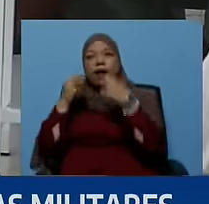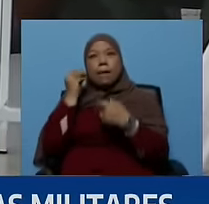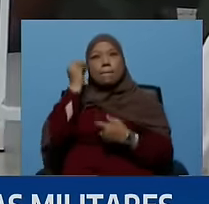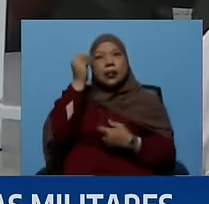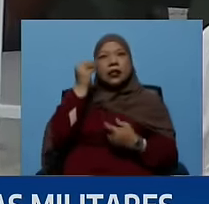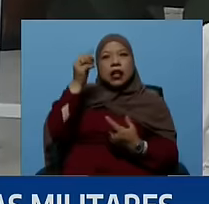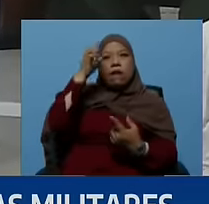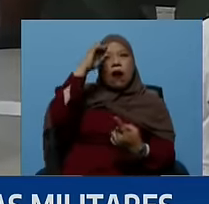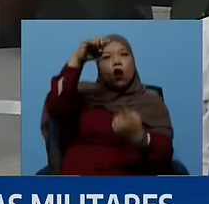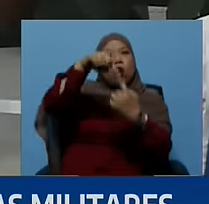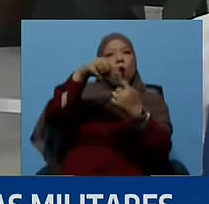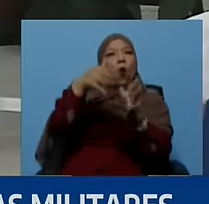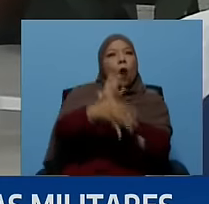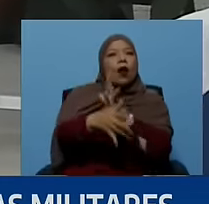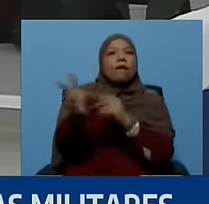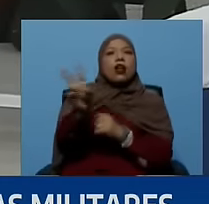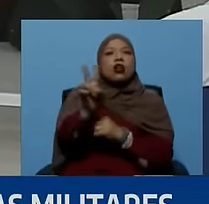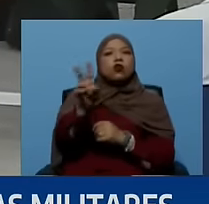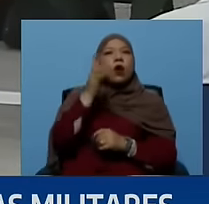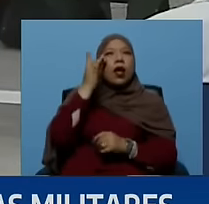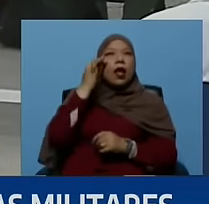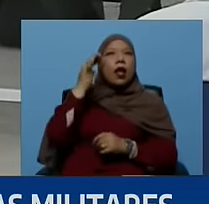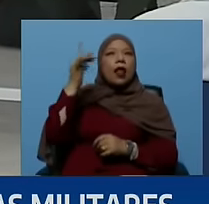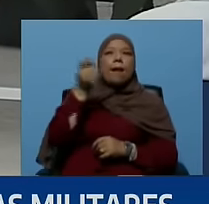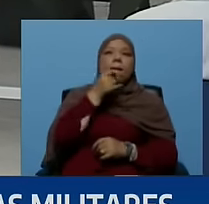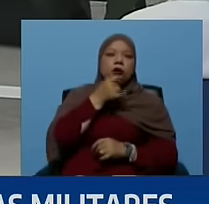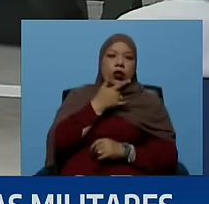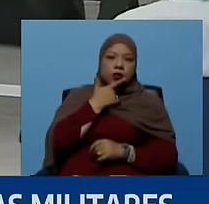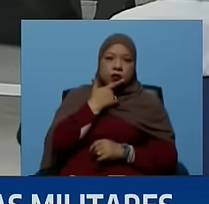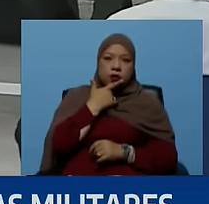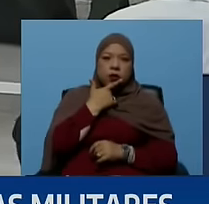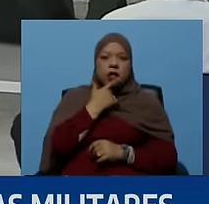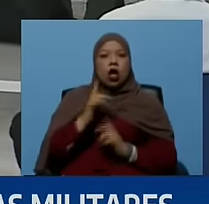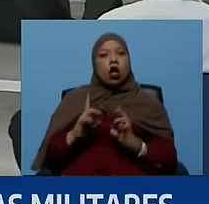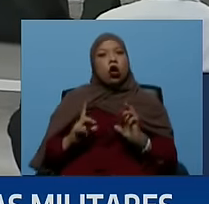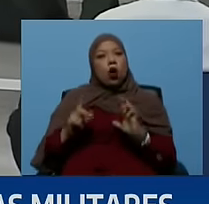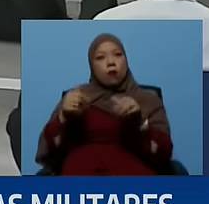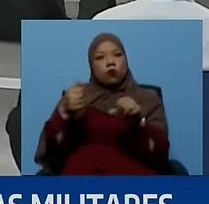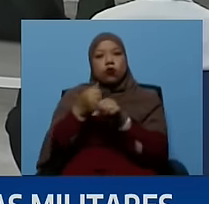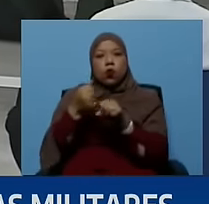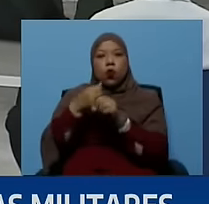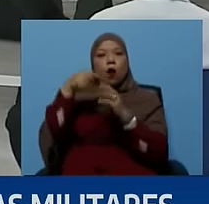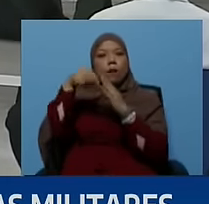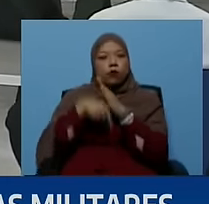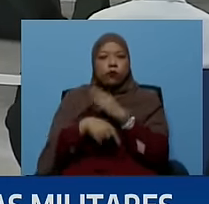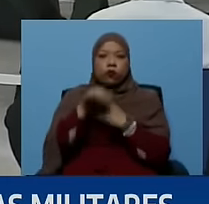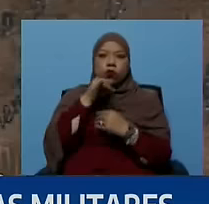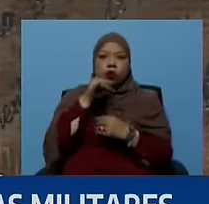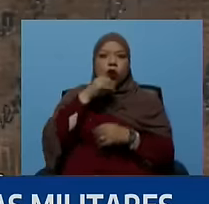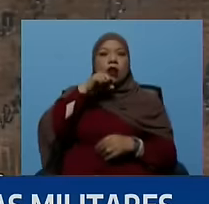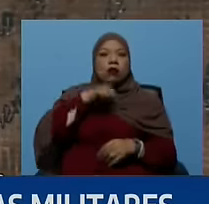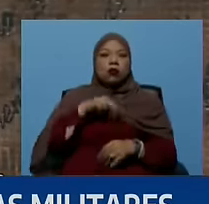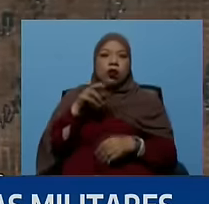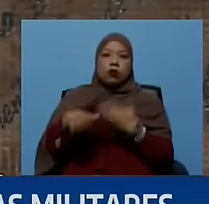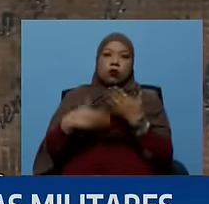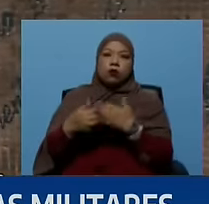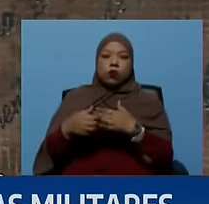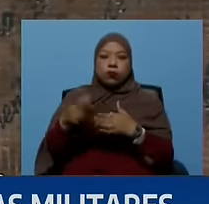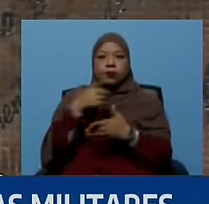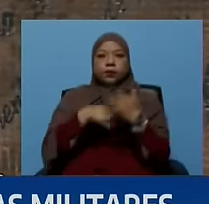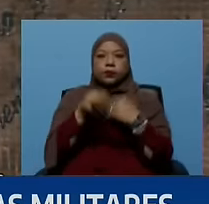país y buscó su Inspiración en las raíces más profundas de una historia heroica